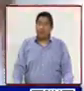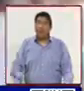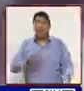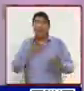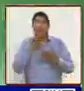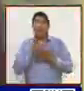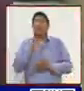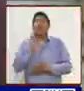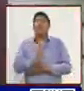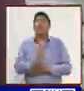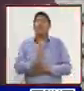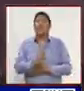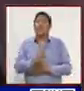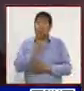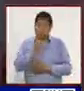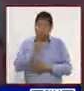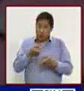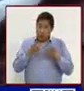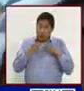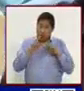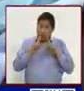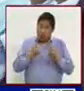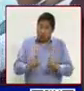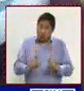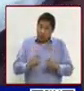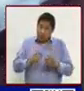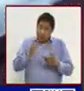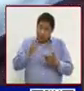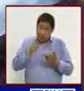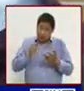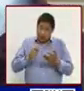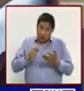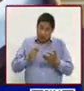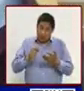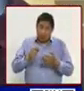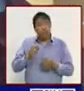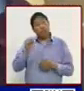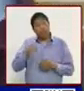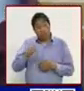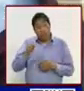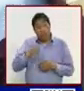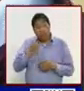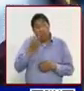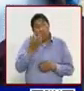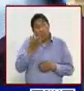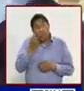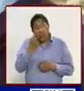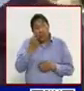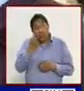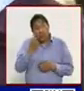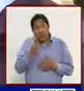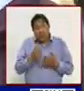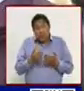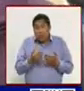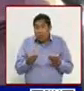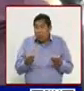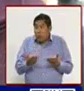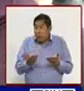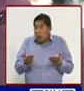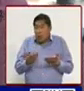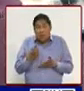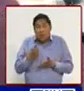Buenas tardes. Sí, usted está viniendo a preguntar por los requisitos, ¿me dice? Bueno, sí, quería saber dónde puedo